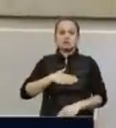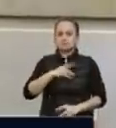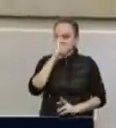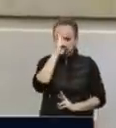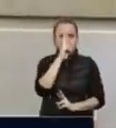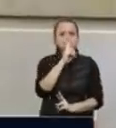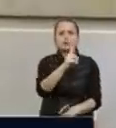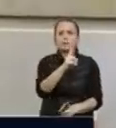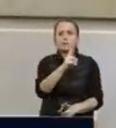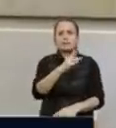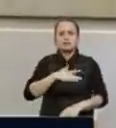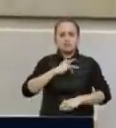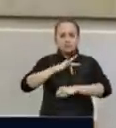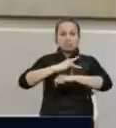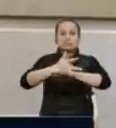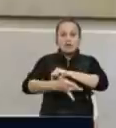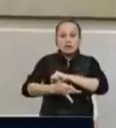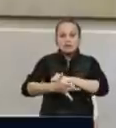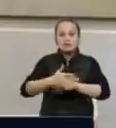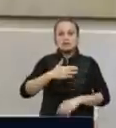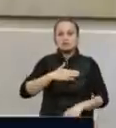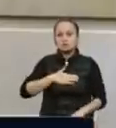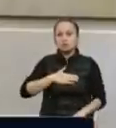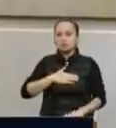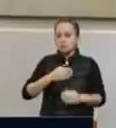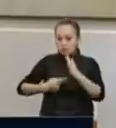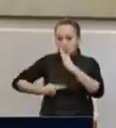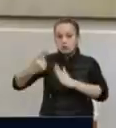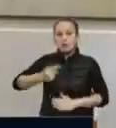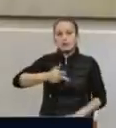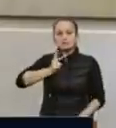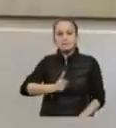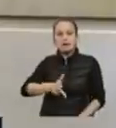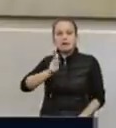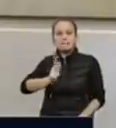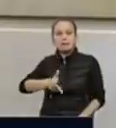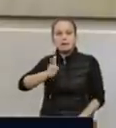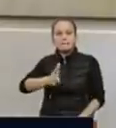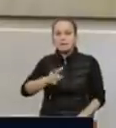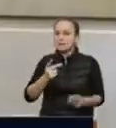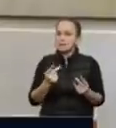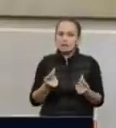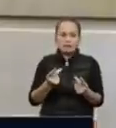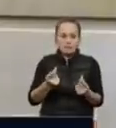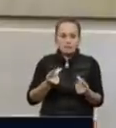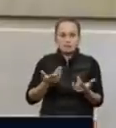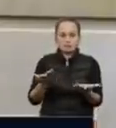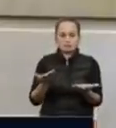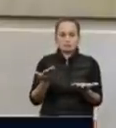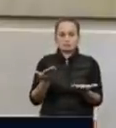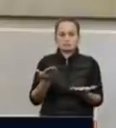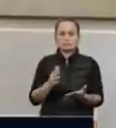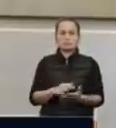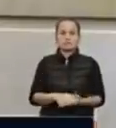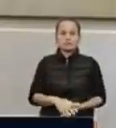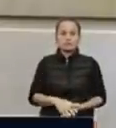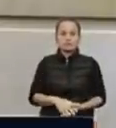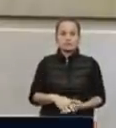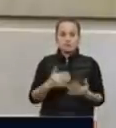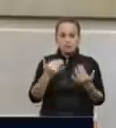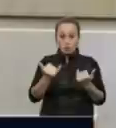irrespetuoso, subí de inmediato, de manera que no era ningún